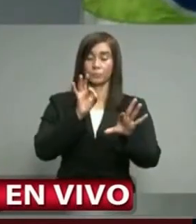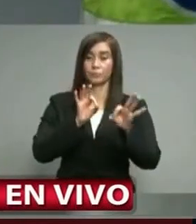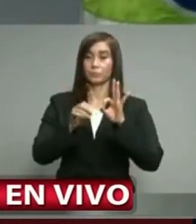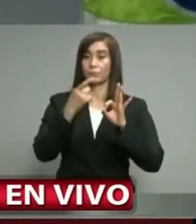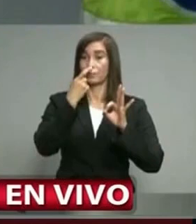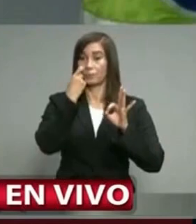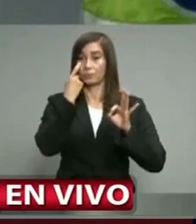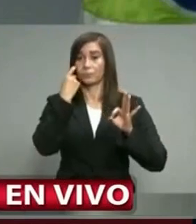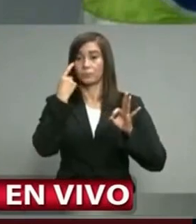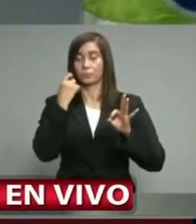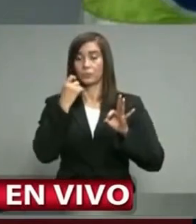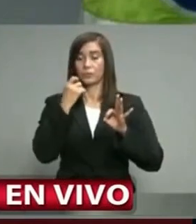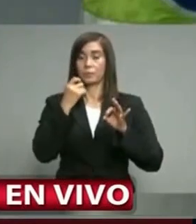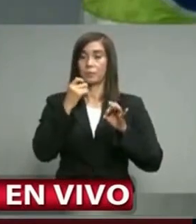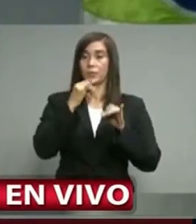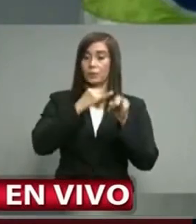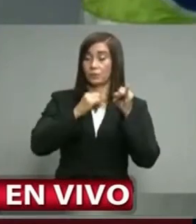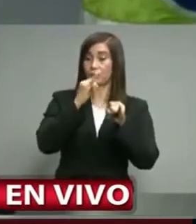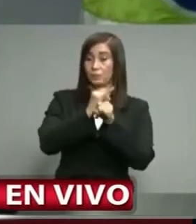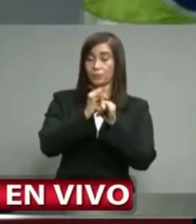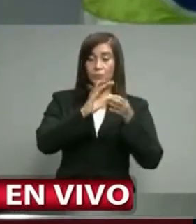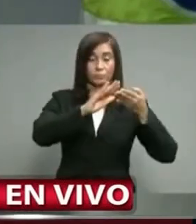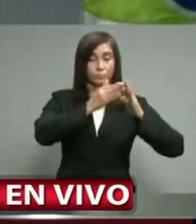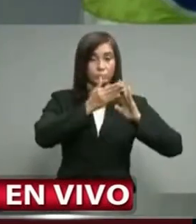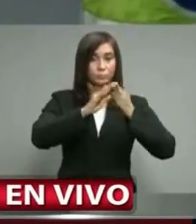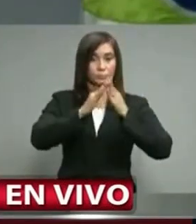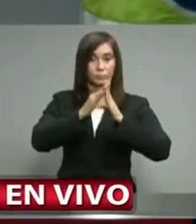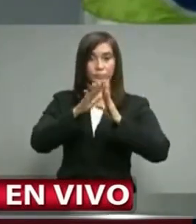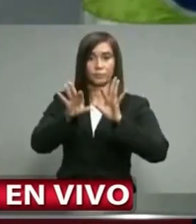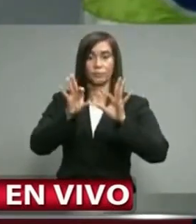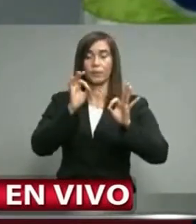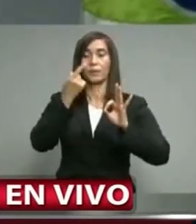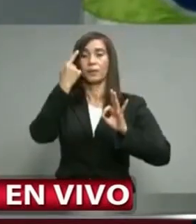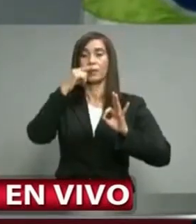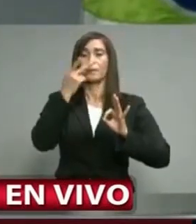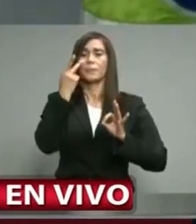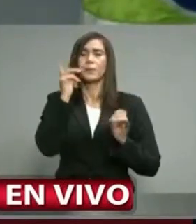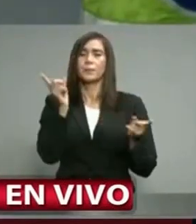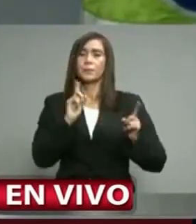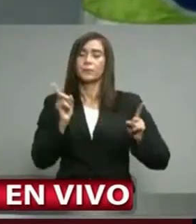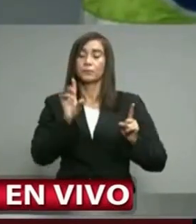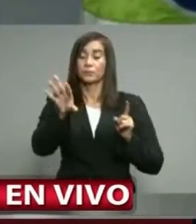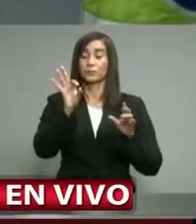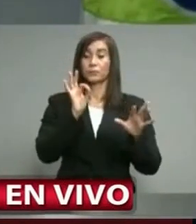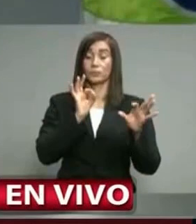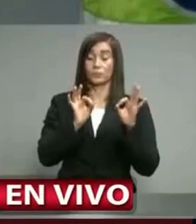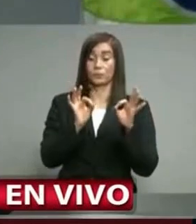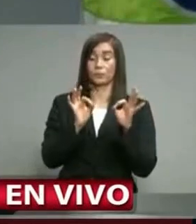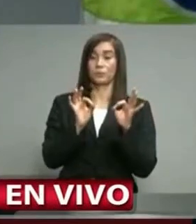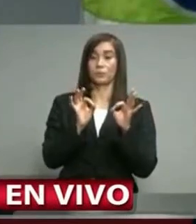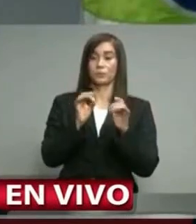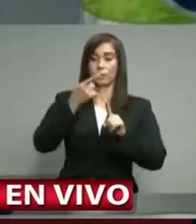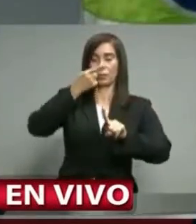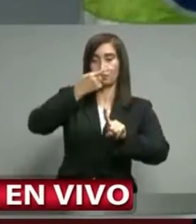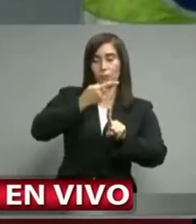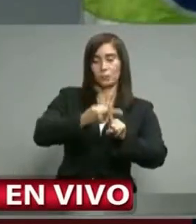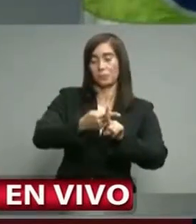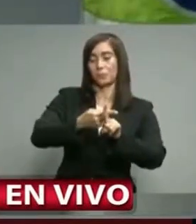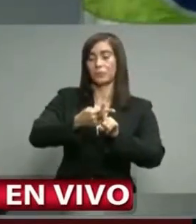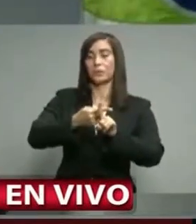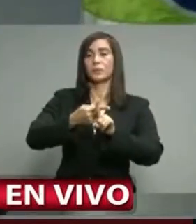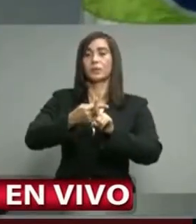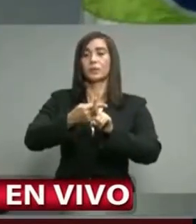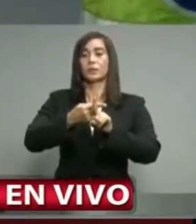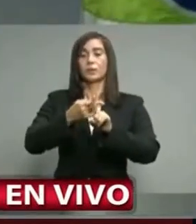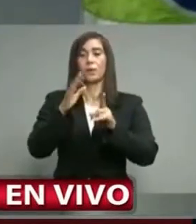se van haciendo en empresas, en comunidades con fines de ir localizando mediante búsqueda activa los casos